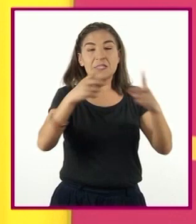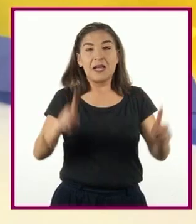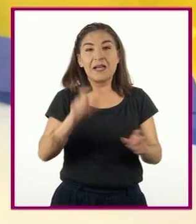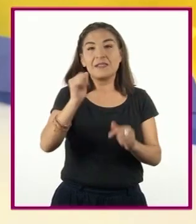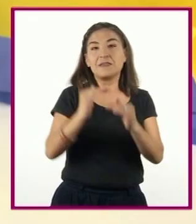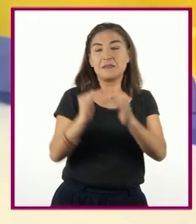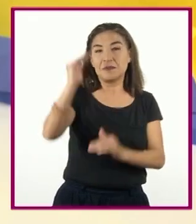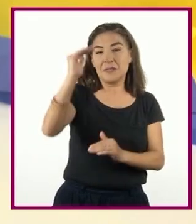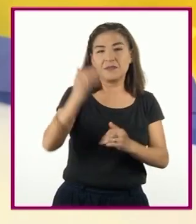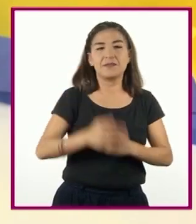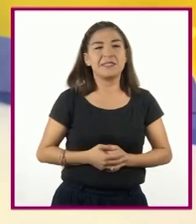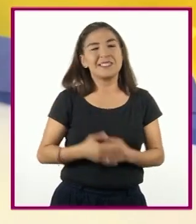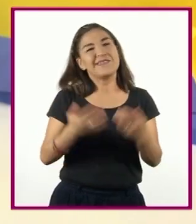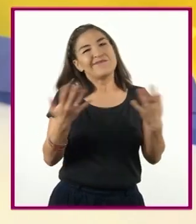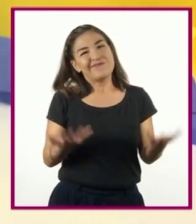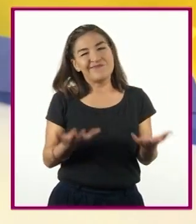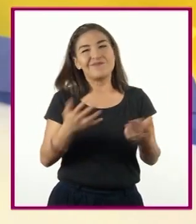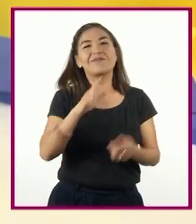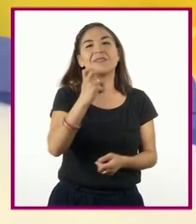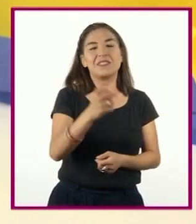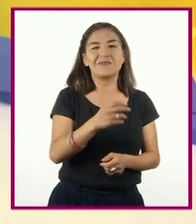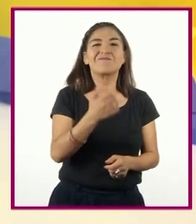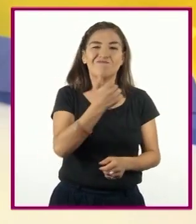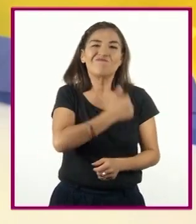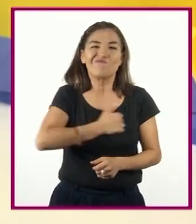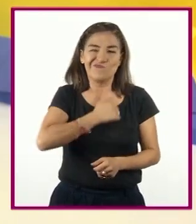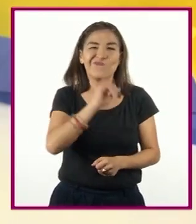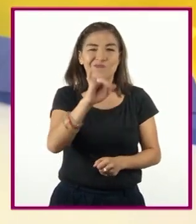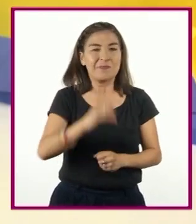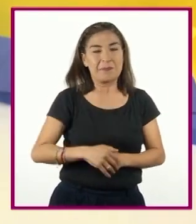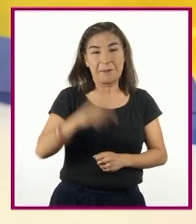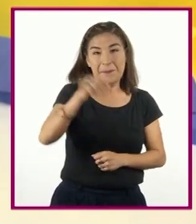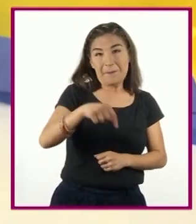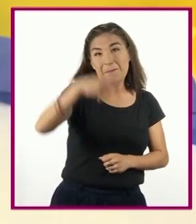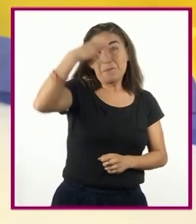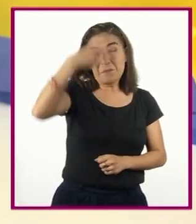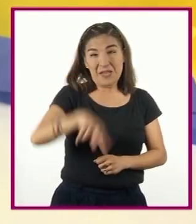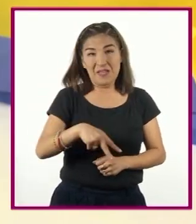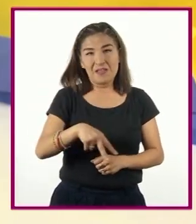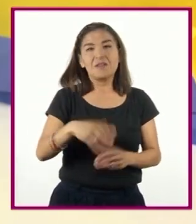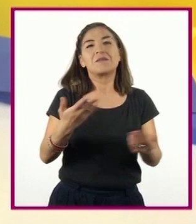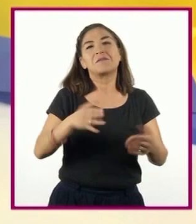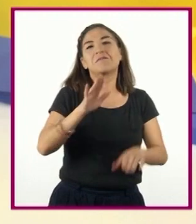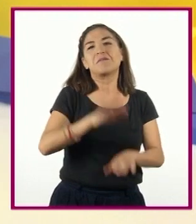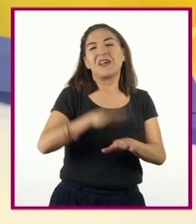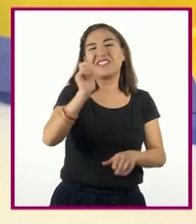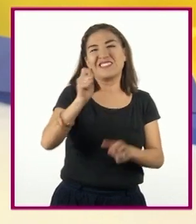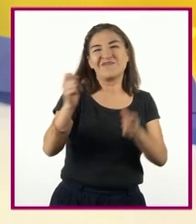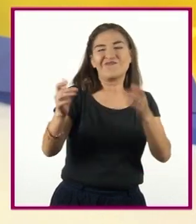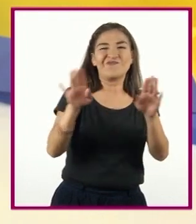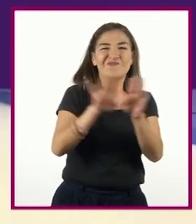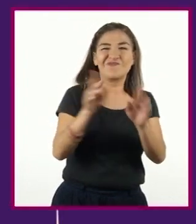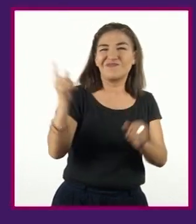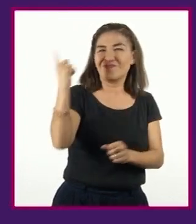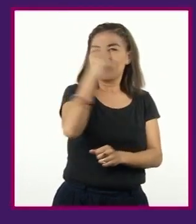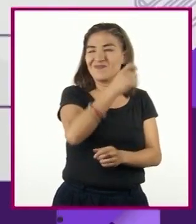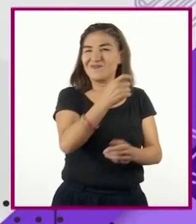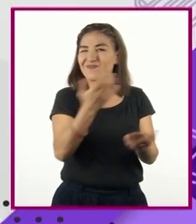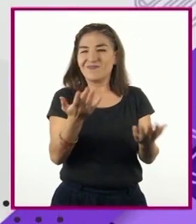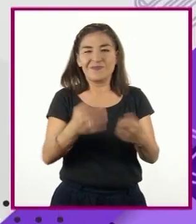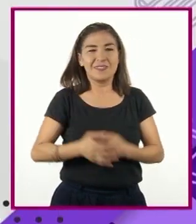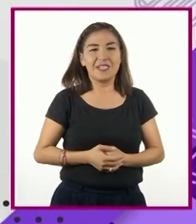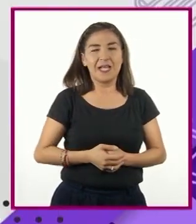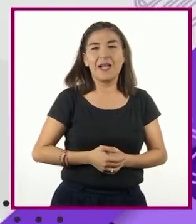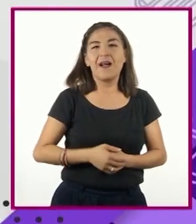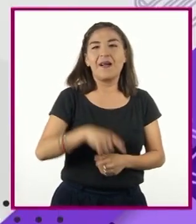alto? Desafortunadamente, así es. México es un país de grandes contrastes. Por ejemplo, de